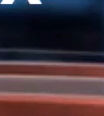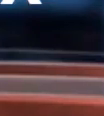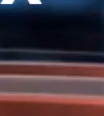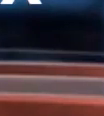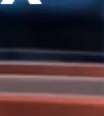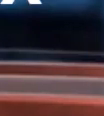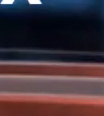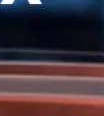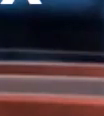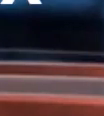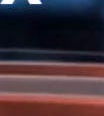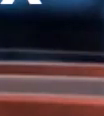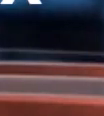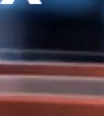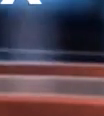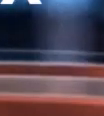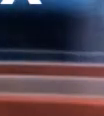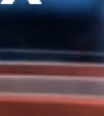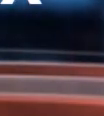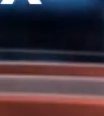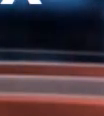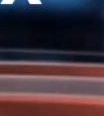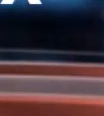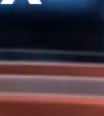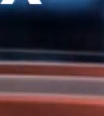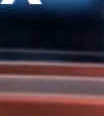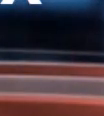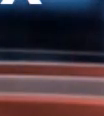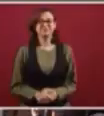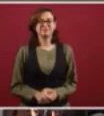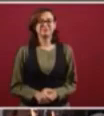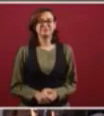Hidalgo Noticias MX presenta.